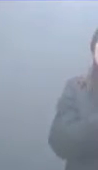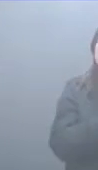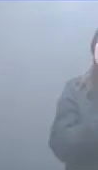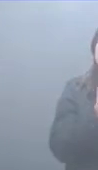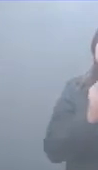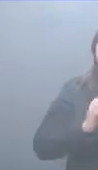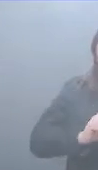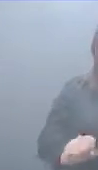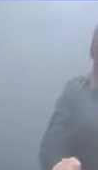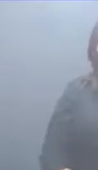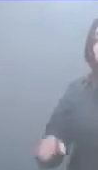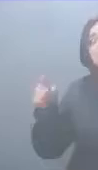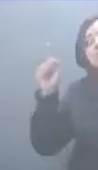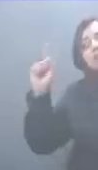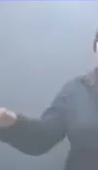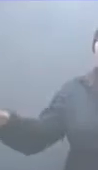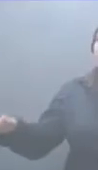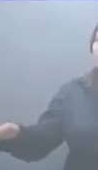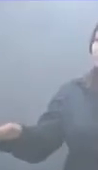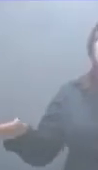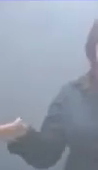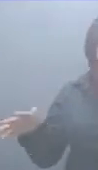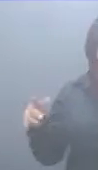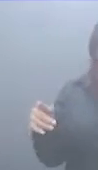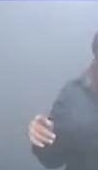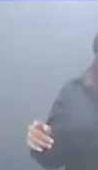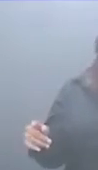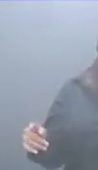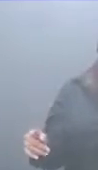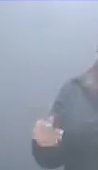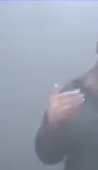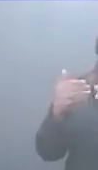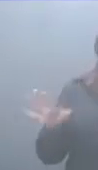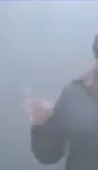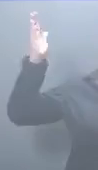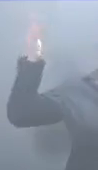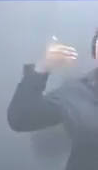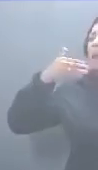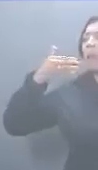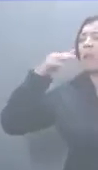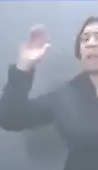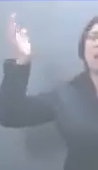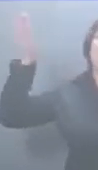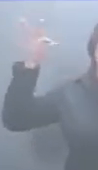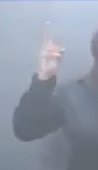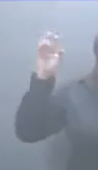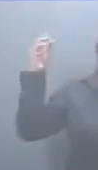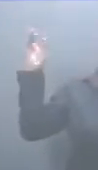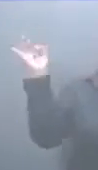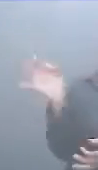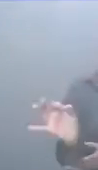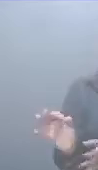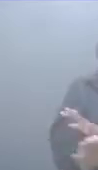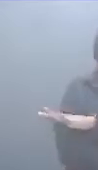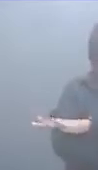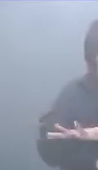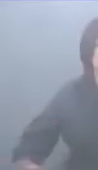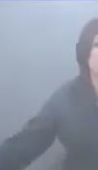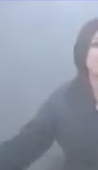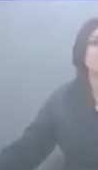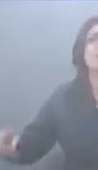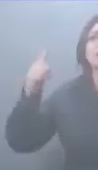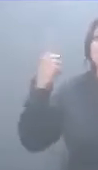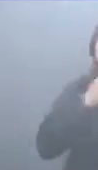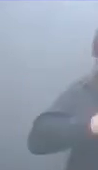decir que reflexione, que pare sus discursos, que pare a sus funcionarios